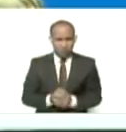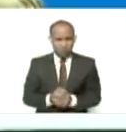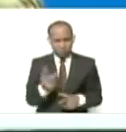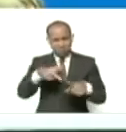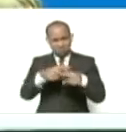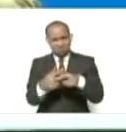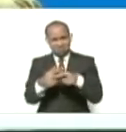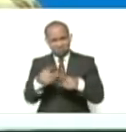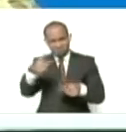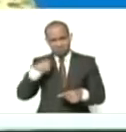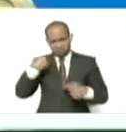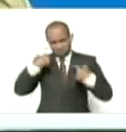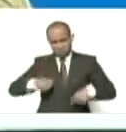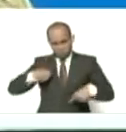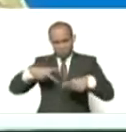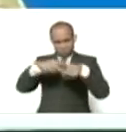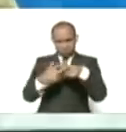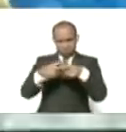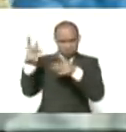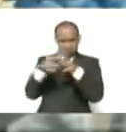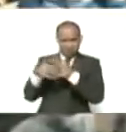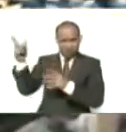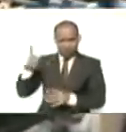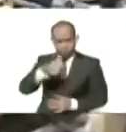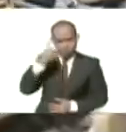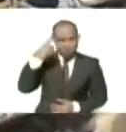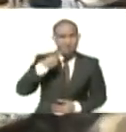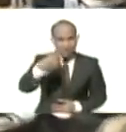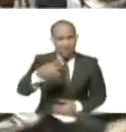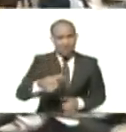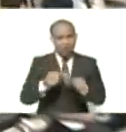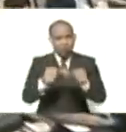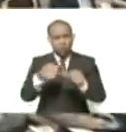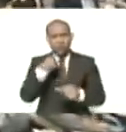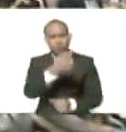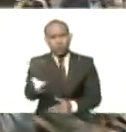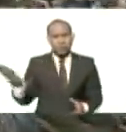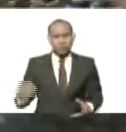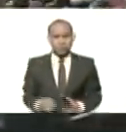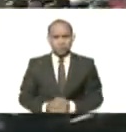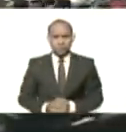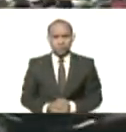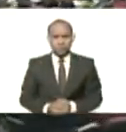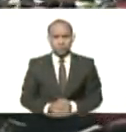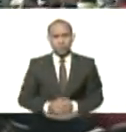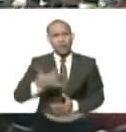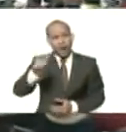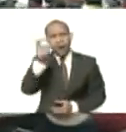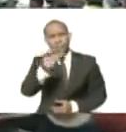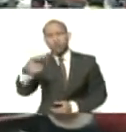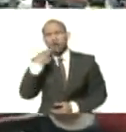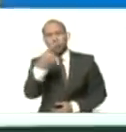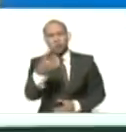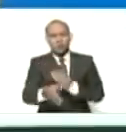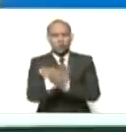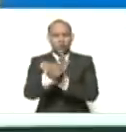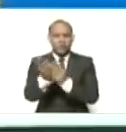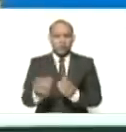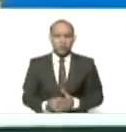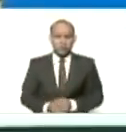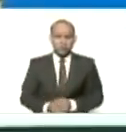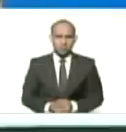de los capitalistas y de los imperialistas? ¡Pero lo dicen! ¡Hay gente que lo dice!